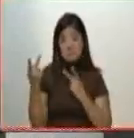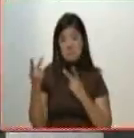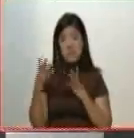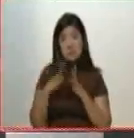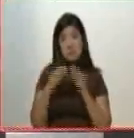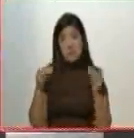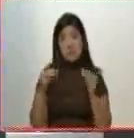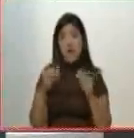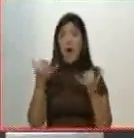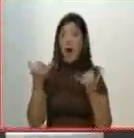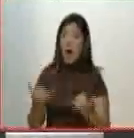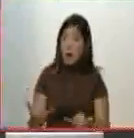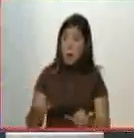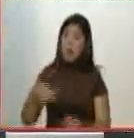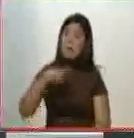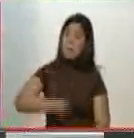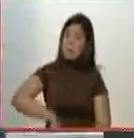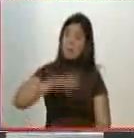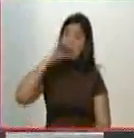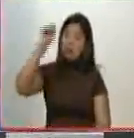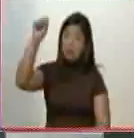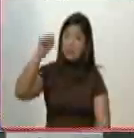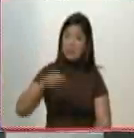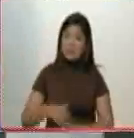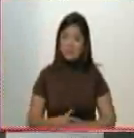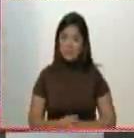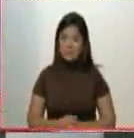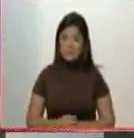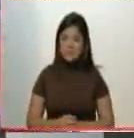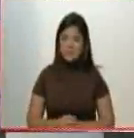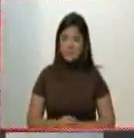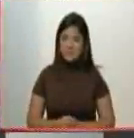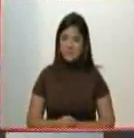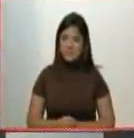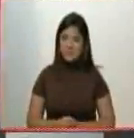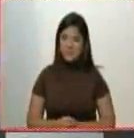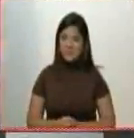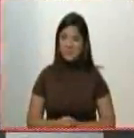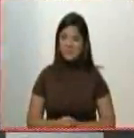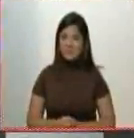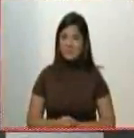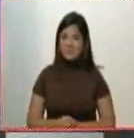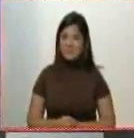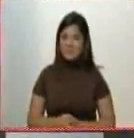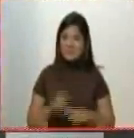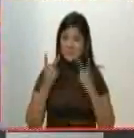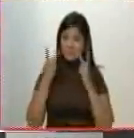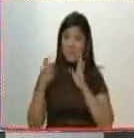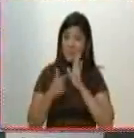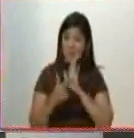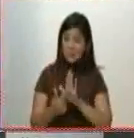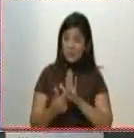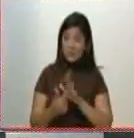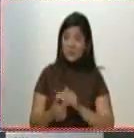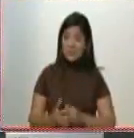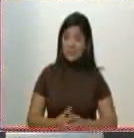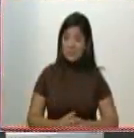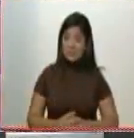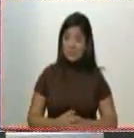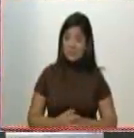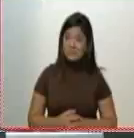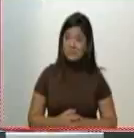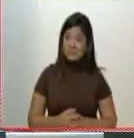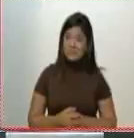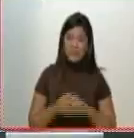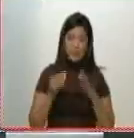habilidades. Y es el turno entonces para el presidente de la República, Nicolás Maduro, demostrando parte de las instalaciones